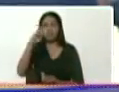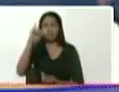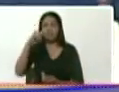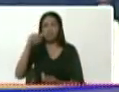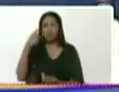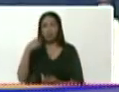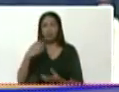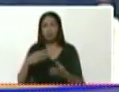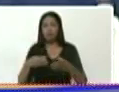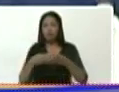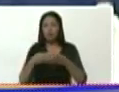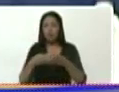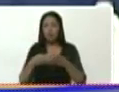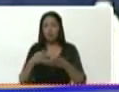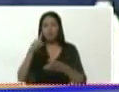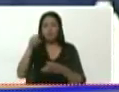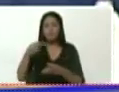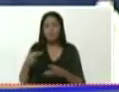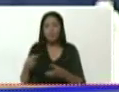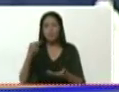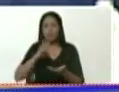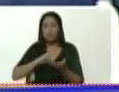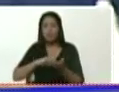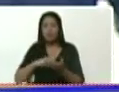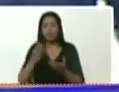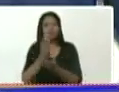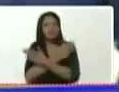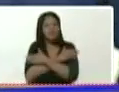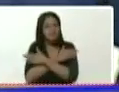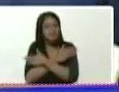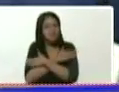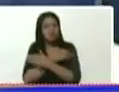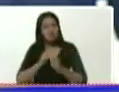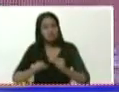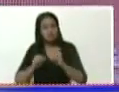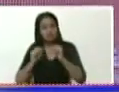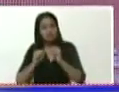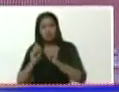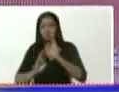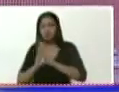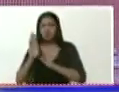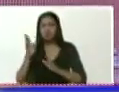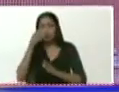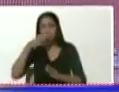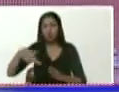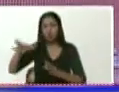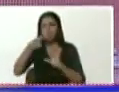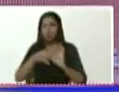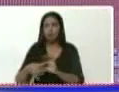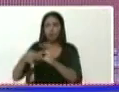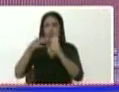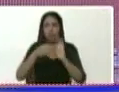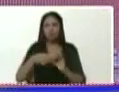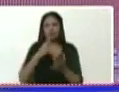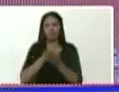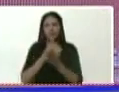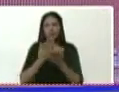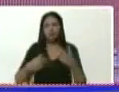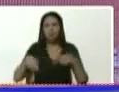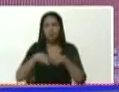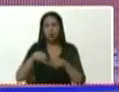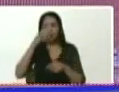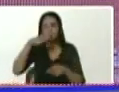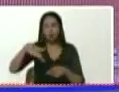comandante de la Guardia del Pueblo de los Valles del Tuy, lo felicito. Sigan adelante, con el pueblo siempre, siempre con el pueblo.